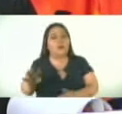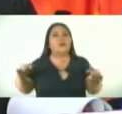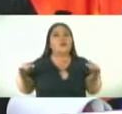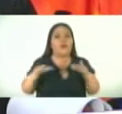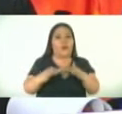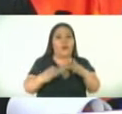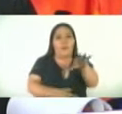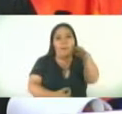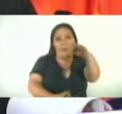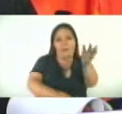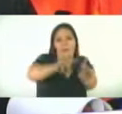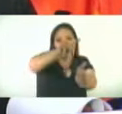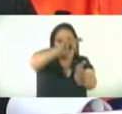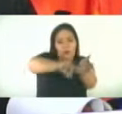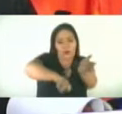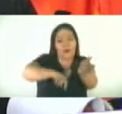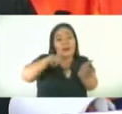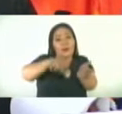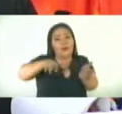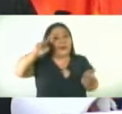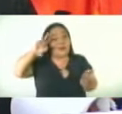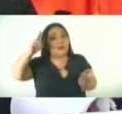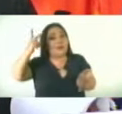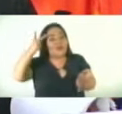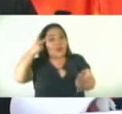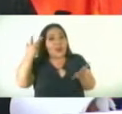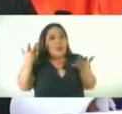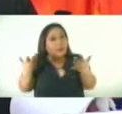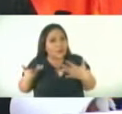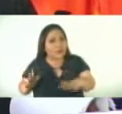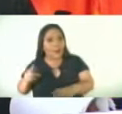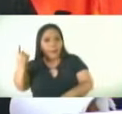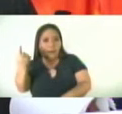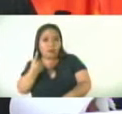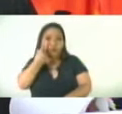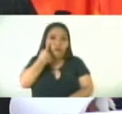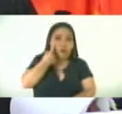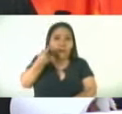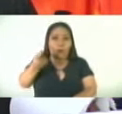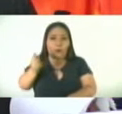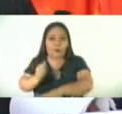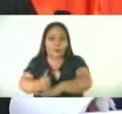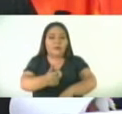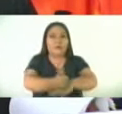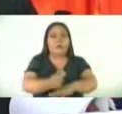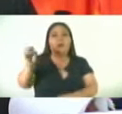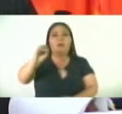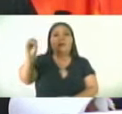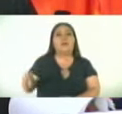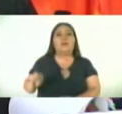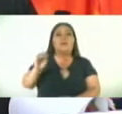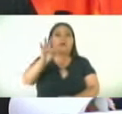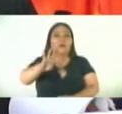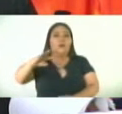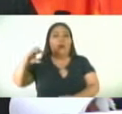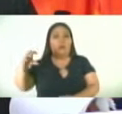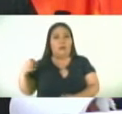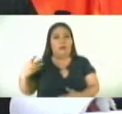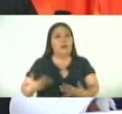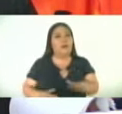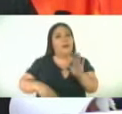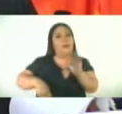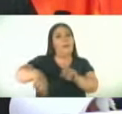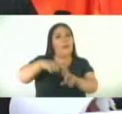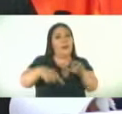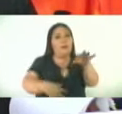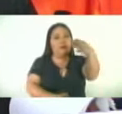multas, esto es un reflejo de la cantidad de controles que fueron impuestos, es un 40% más de esquelas que fueron impuestas